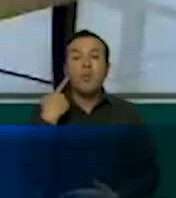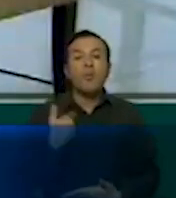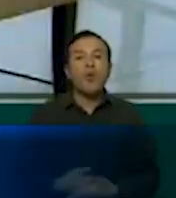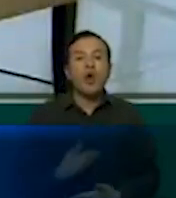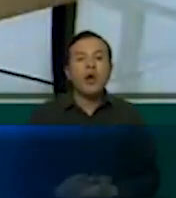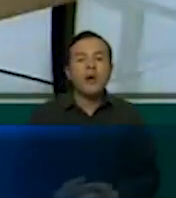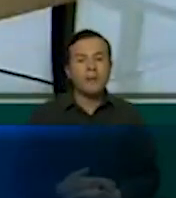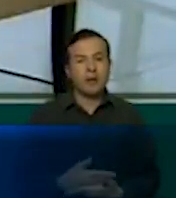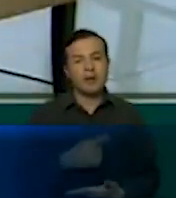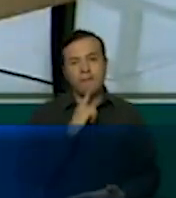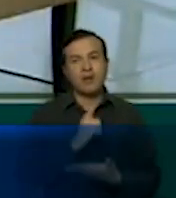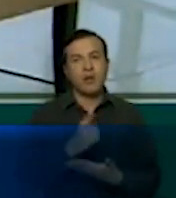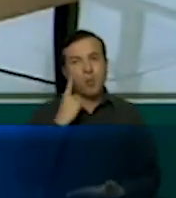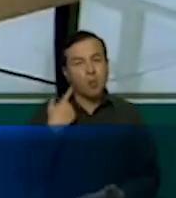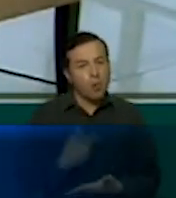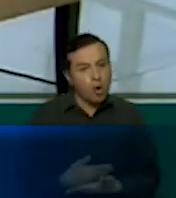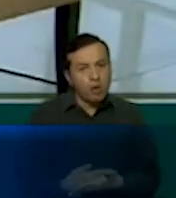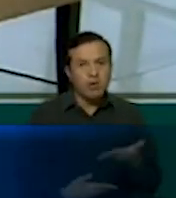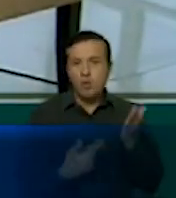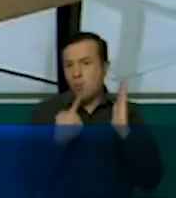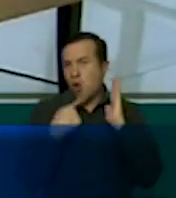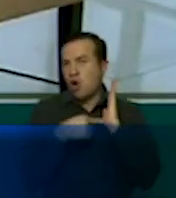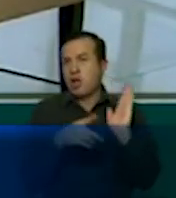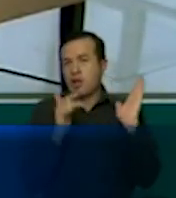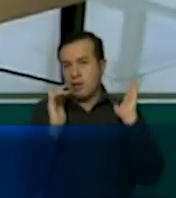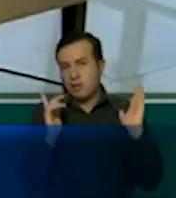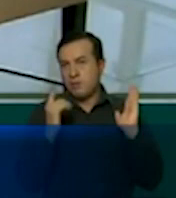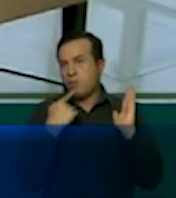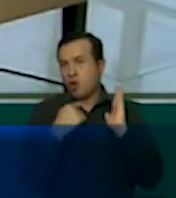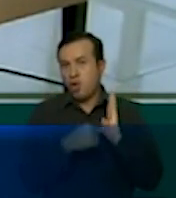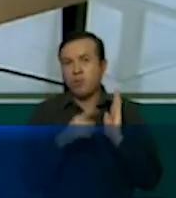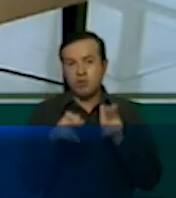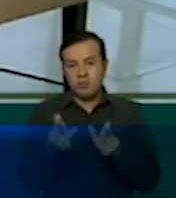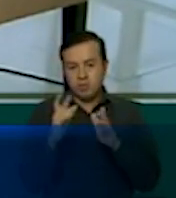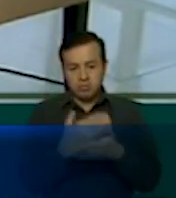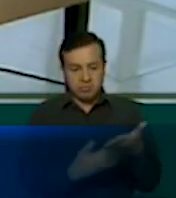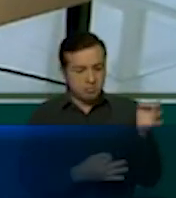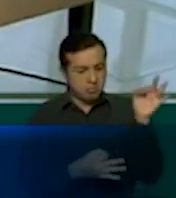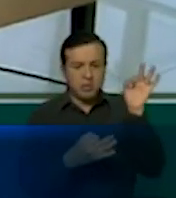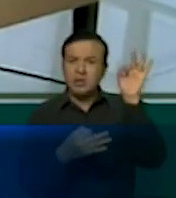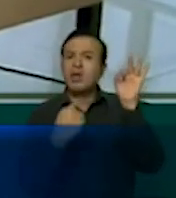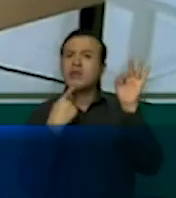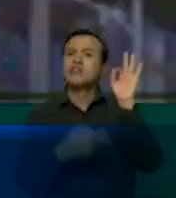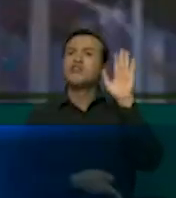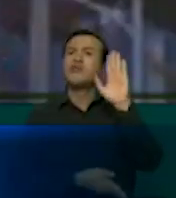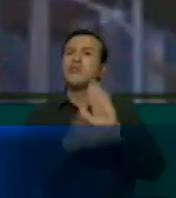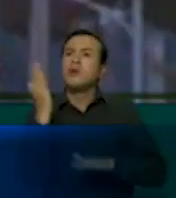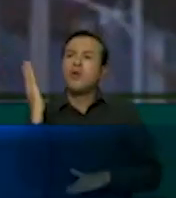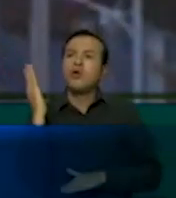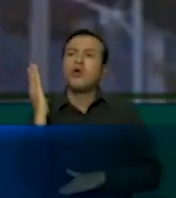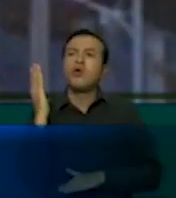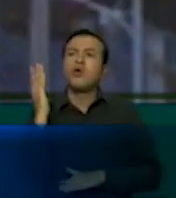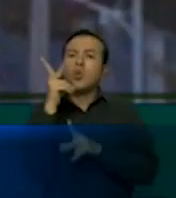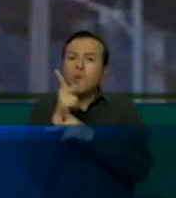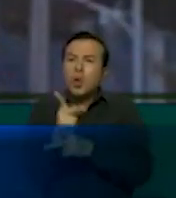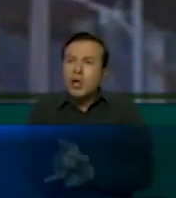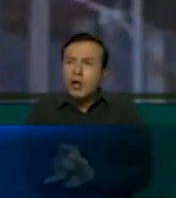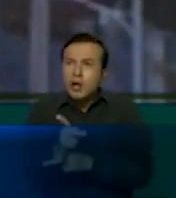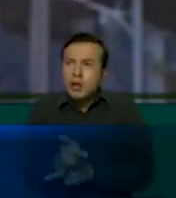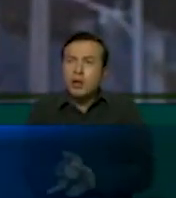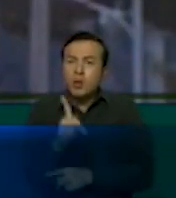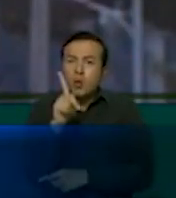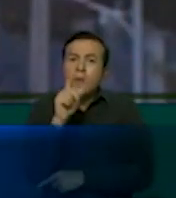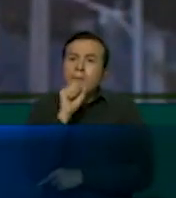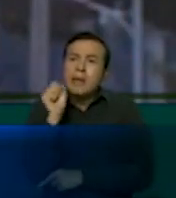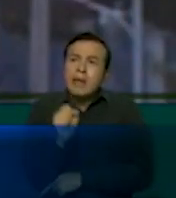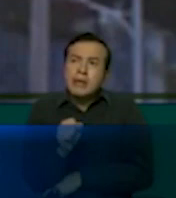permita probar lo que está diciendo. ¿A qué me refiero? Si es que mi salvoconducto dice que yo salgo porque tengo que cuidar